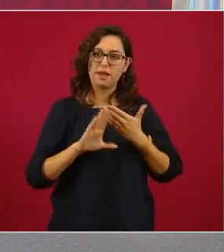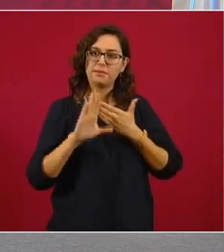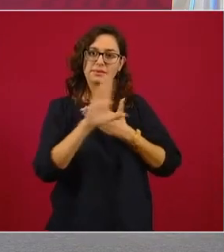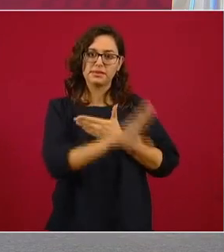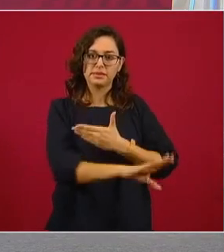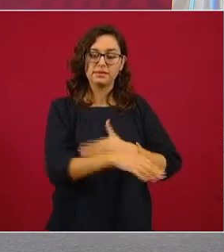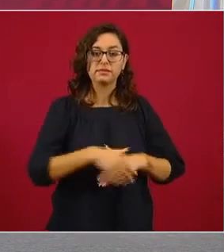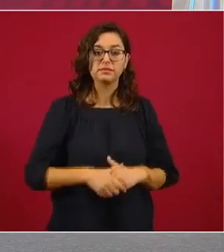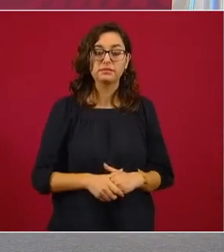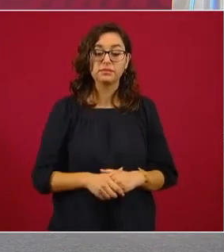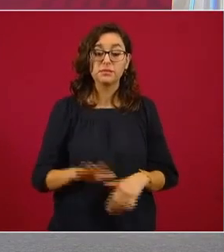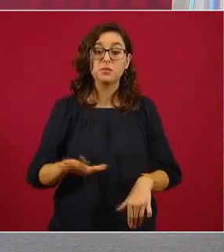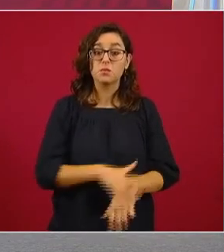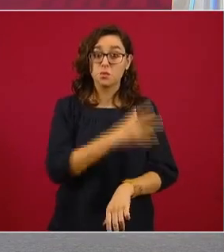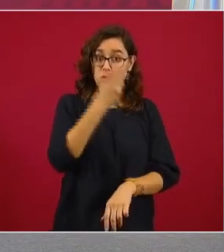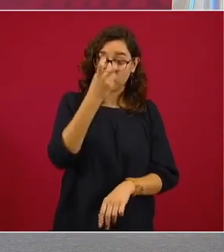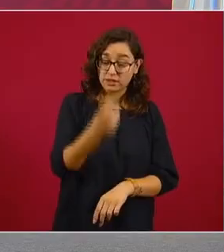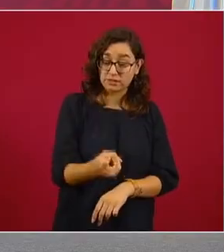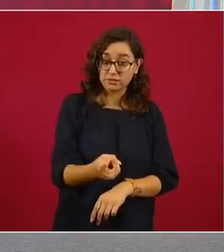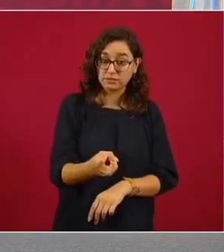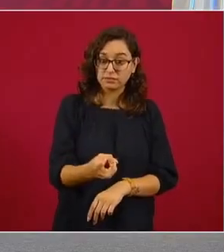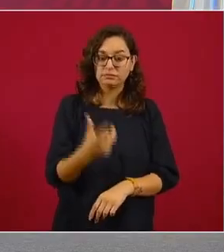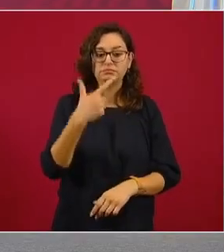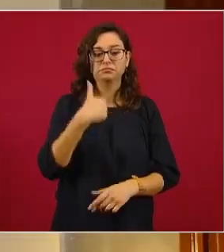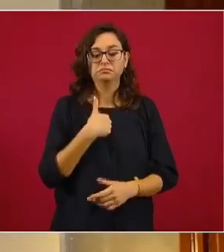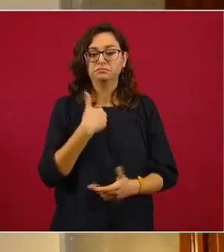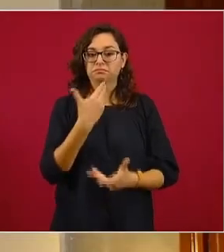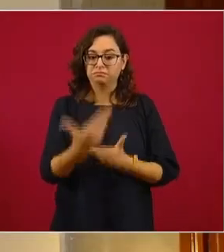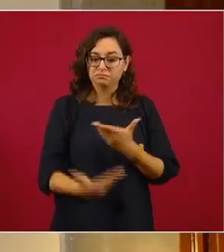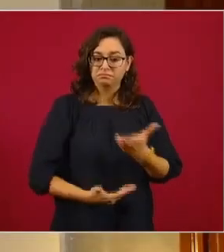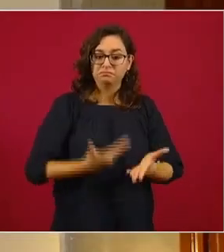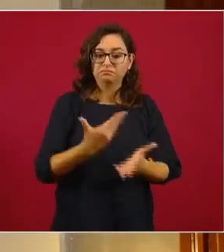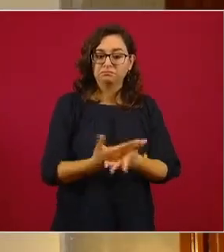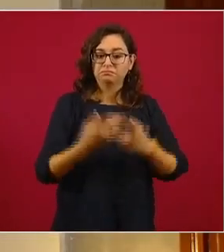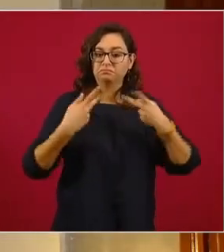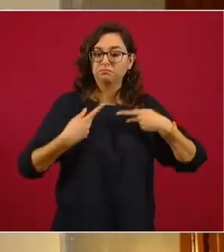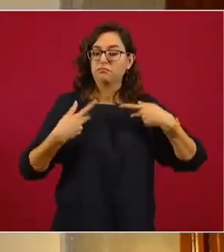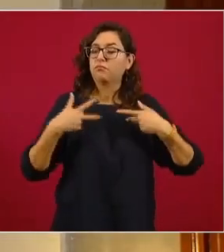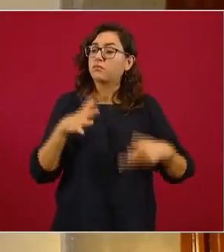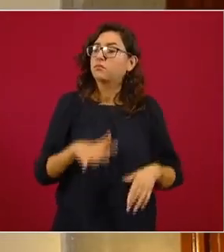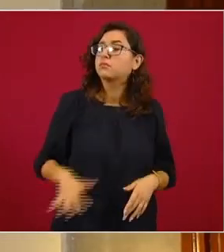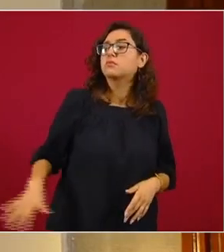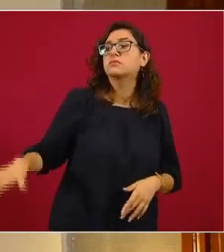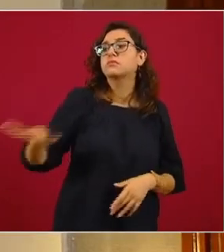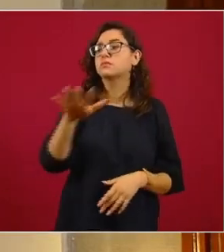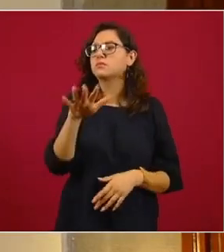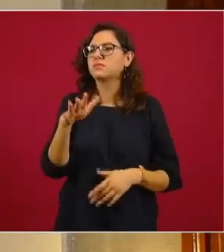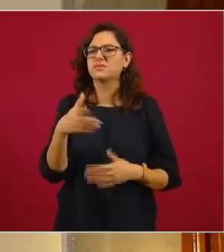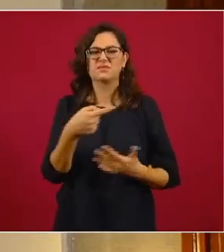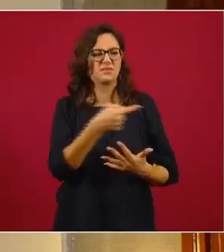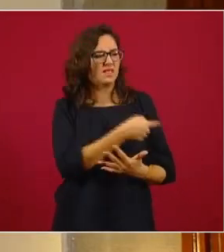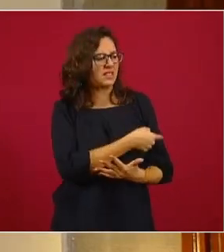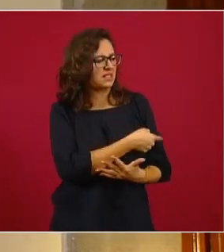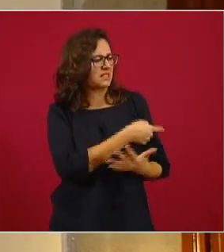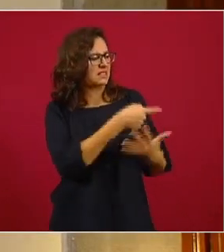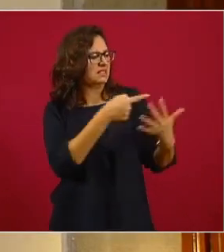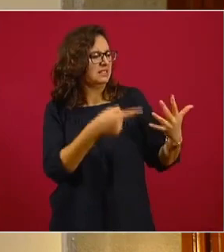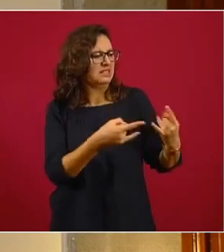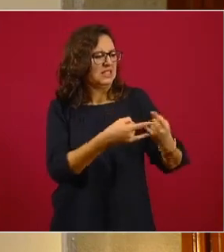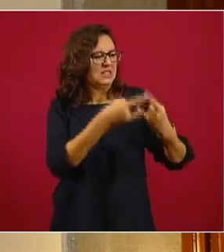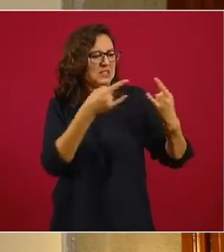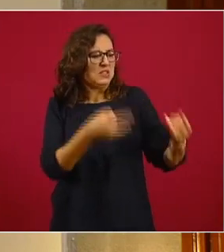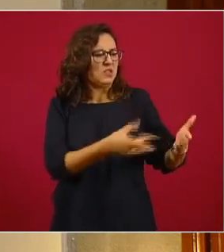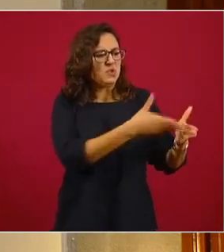En consecuencia, propongo al pueblo de México que pongamos un punto final a esta horrible